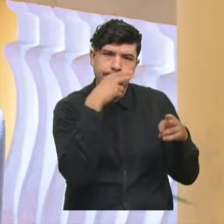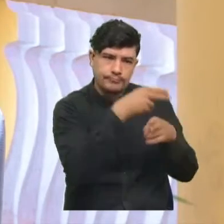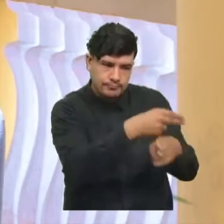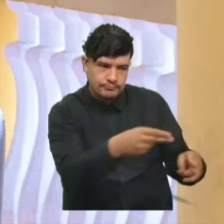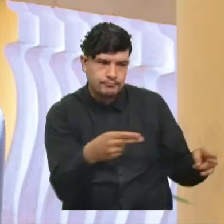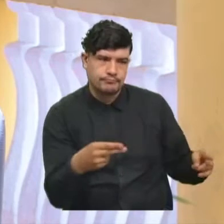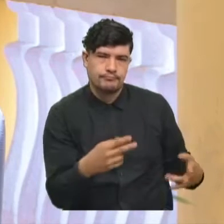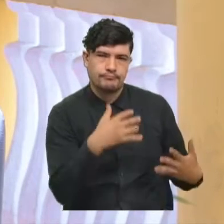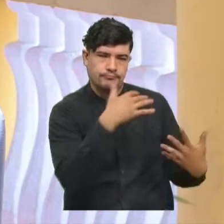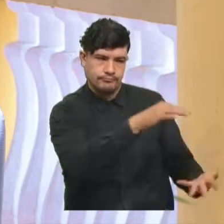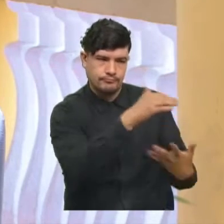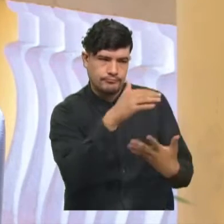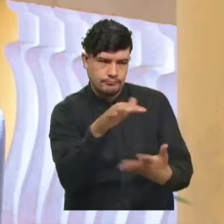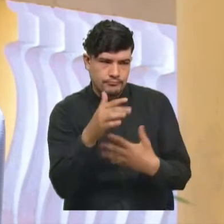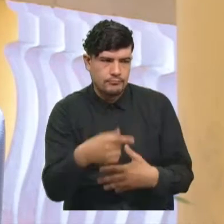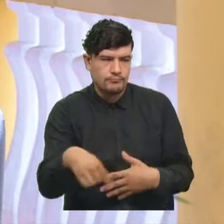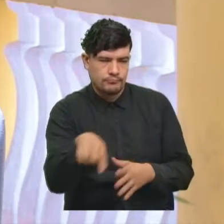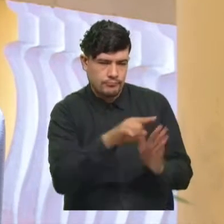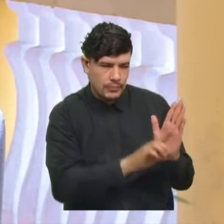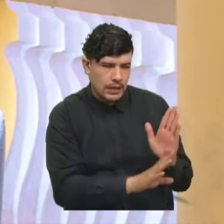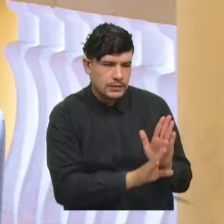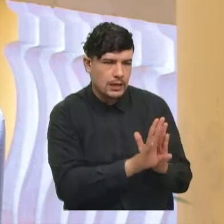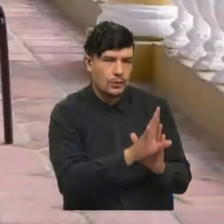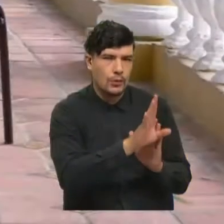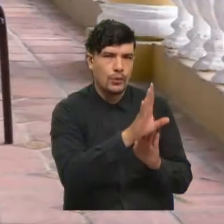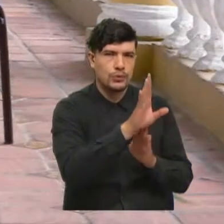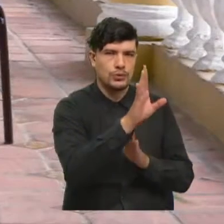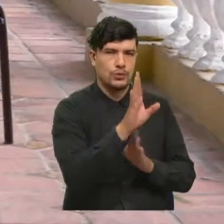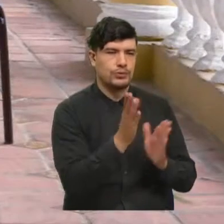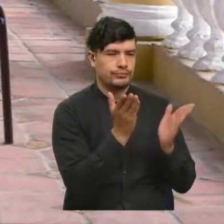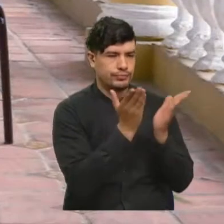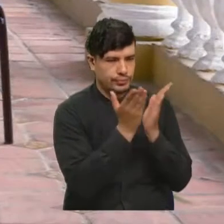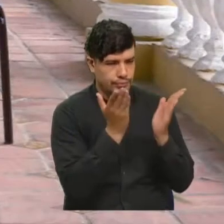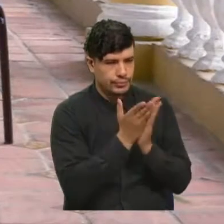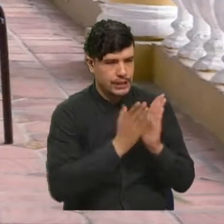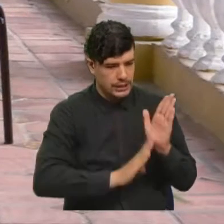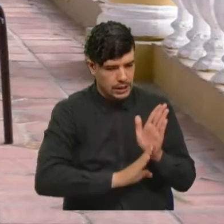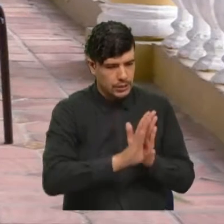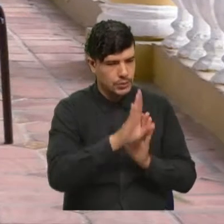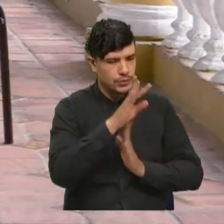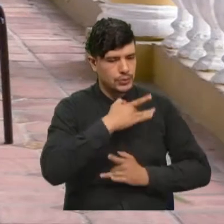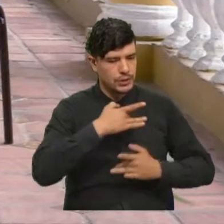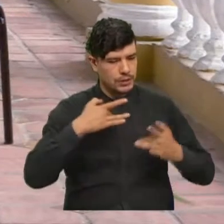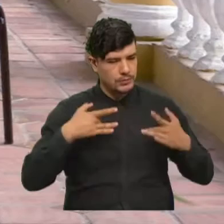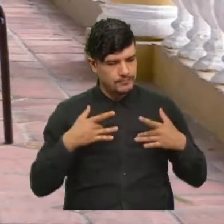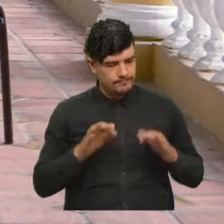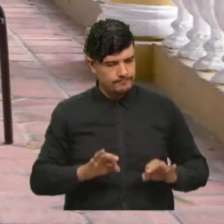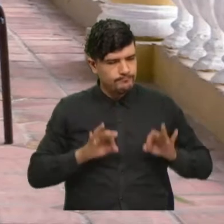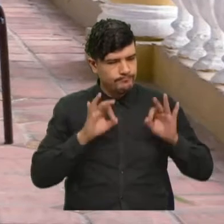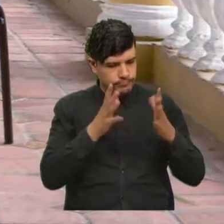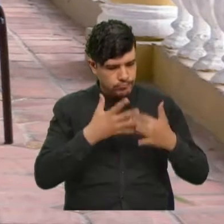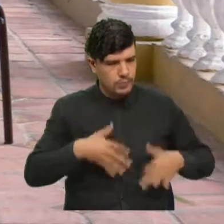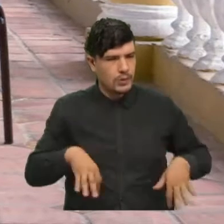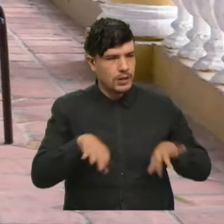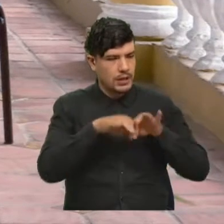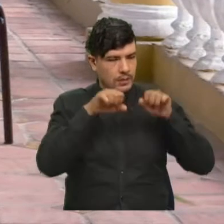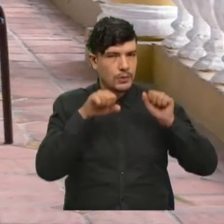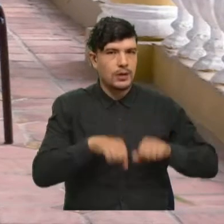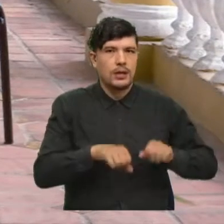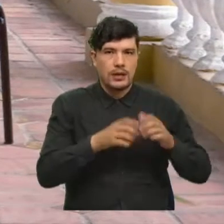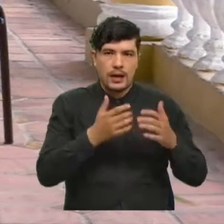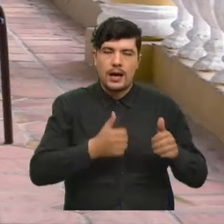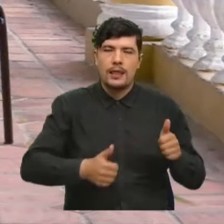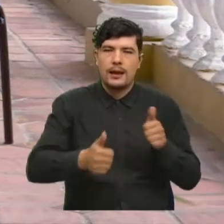para poder generar ese desarrollo y que sea ese alimento escolar para poder salir